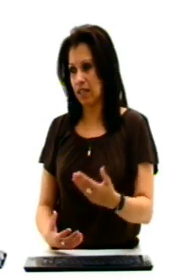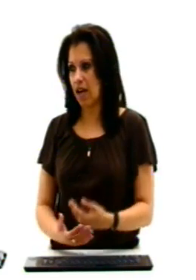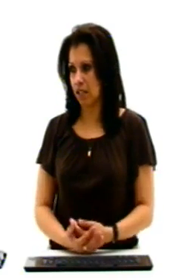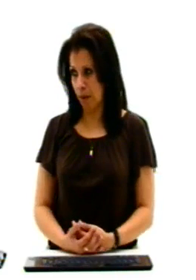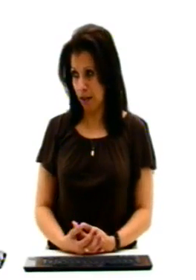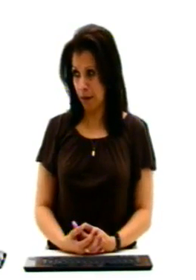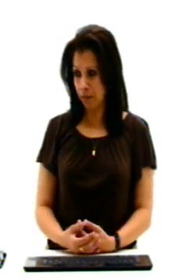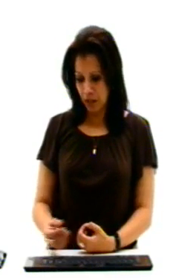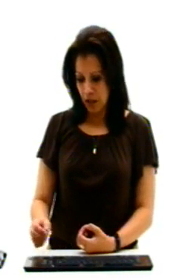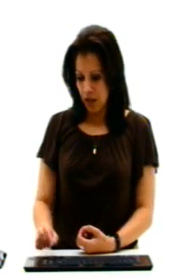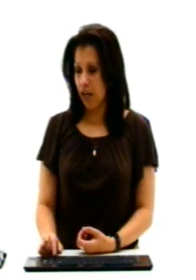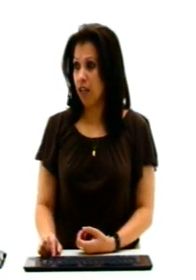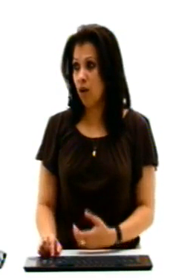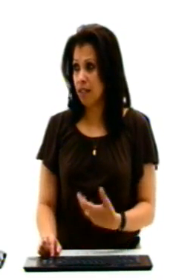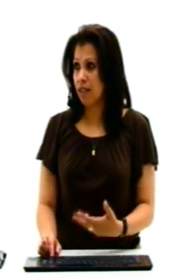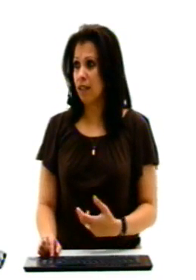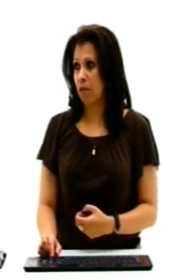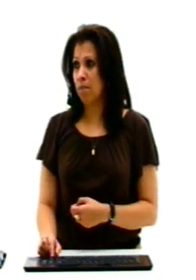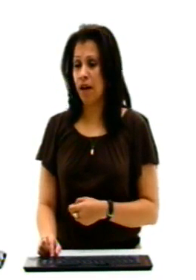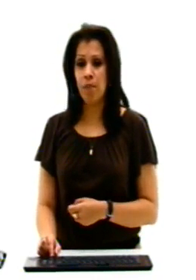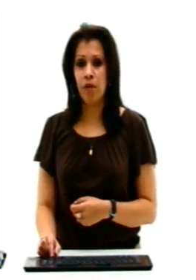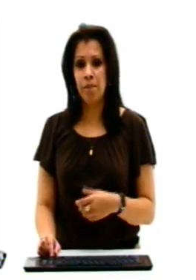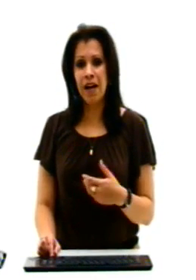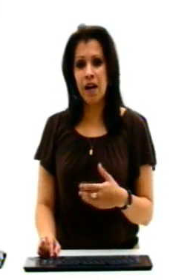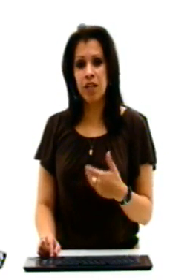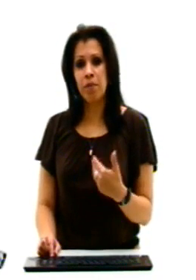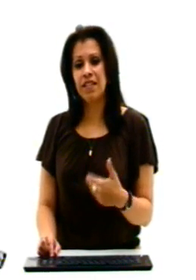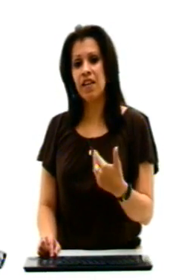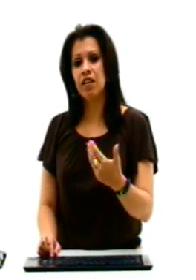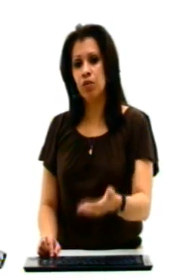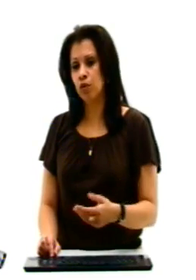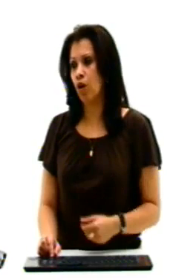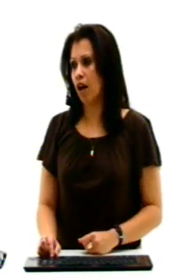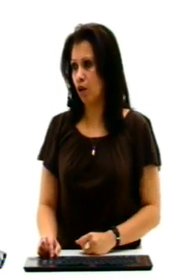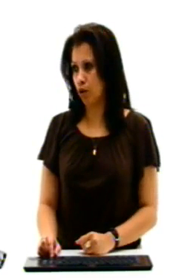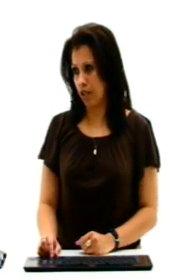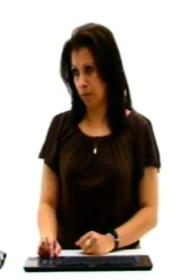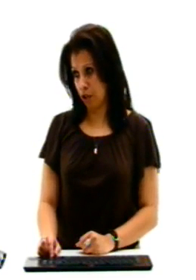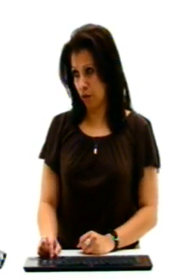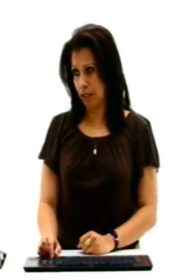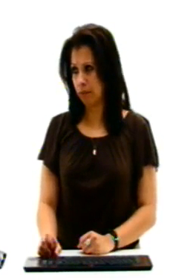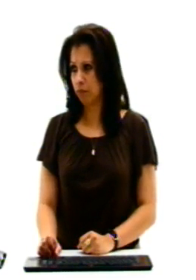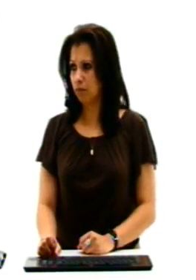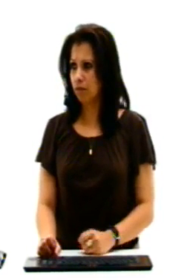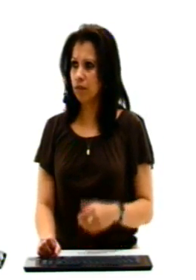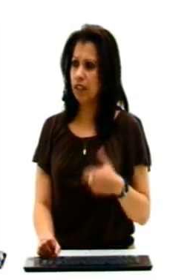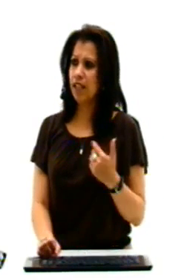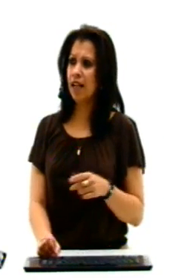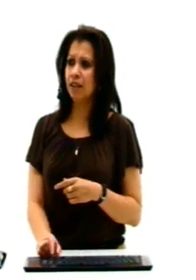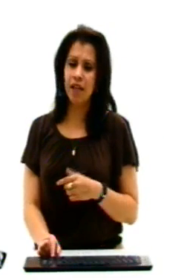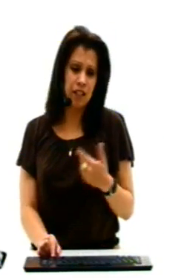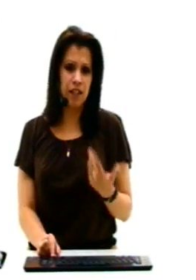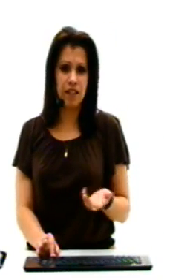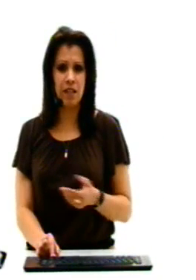exportan hacia España eh Y lo hacían también para poder pagar una especie de tributo a los españoles